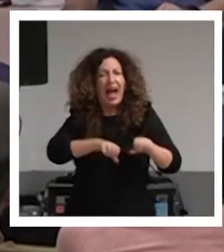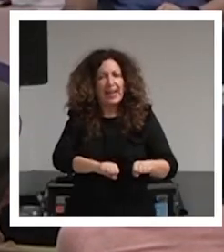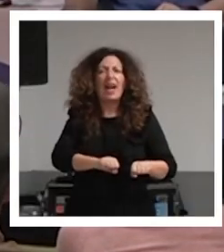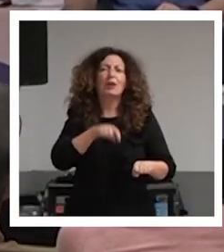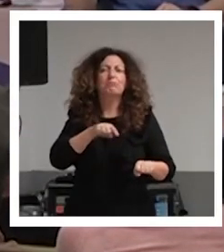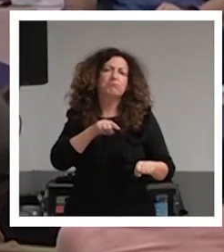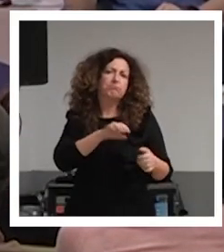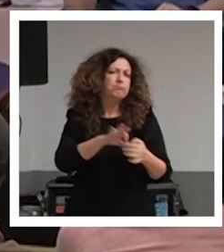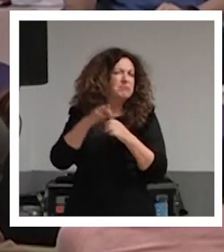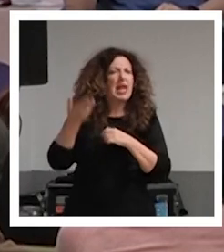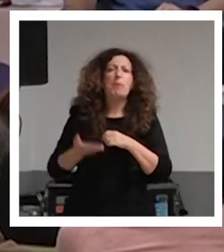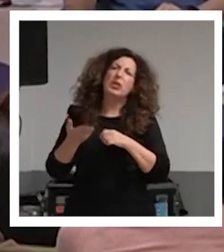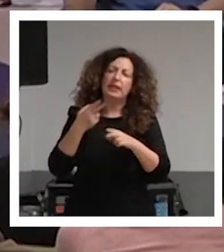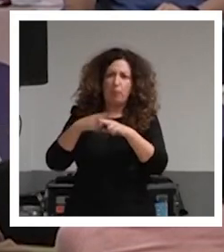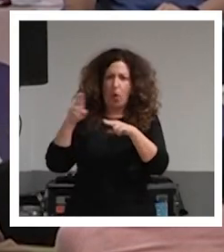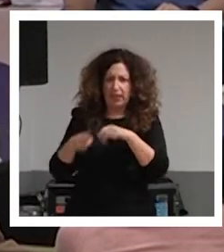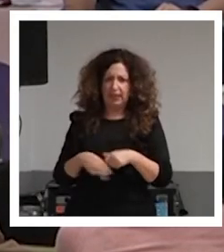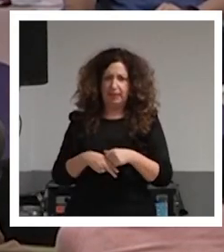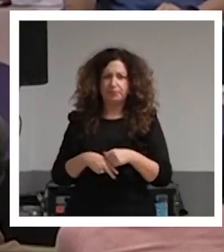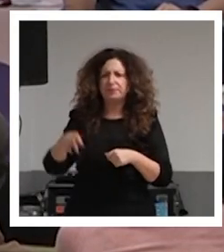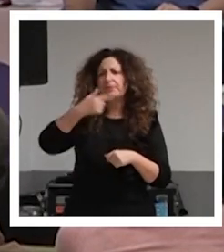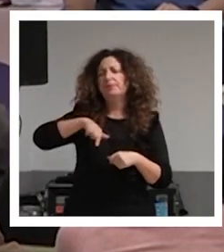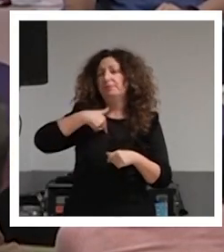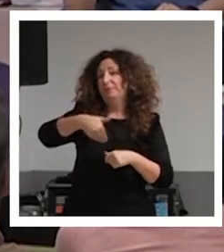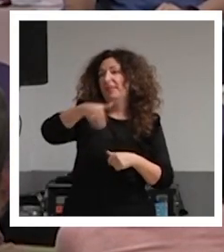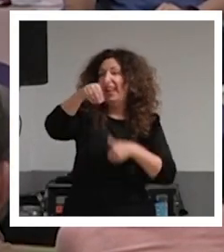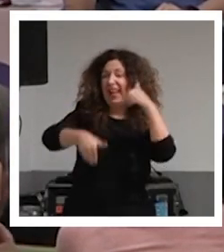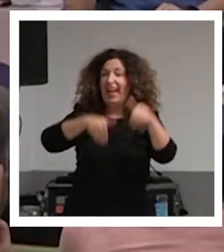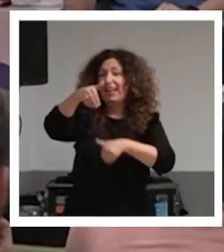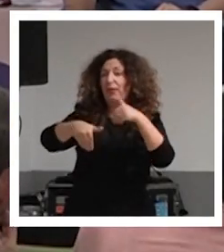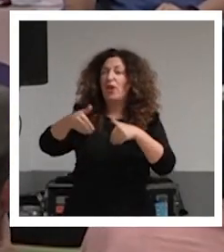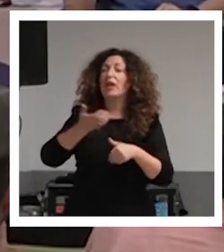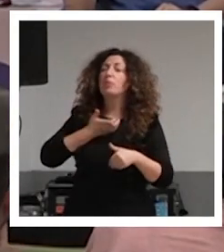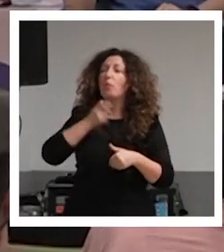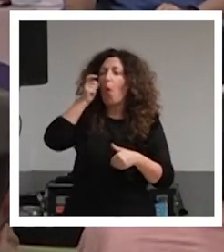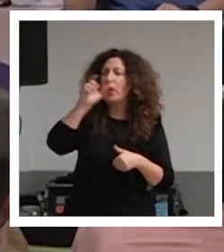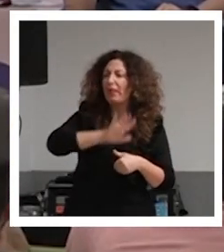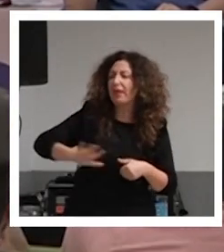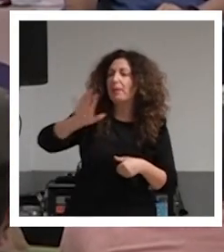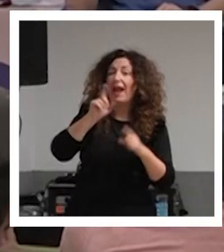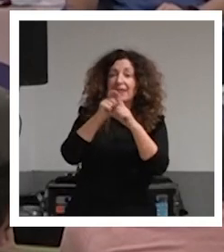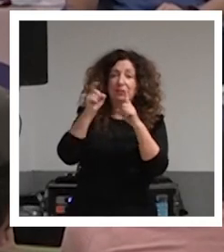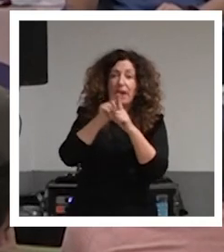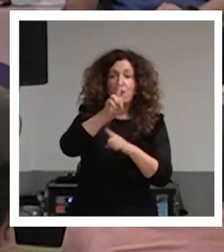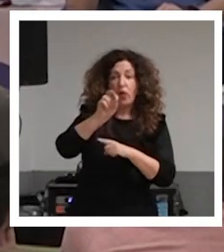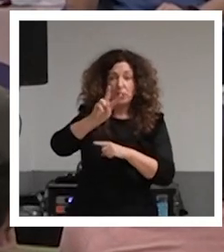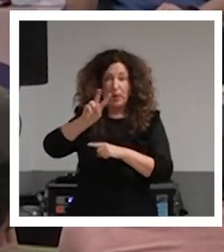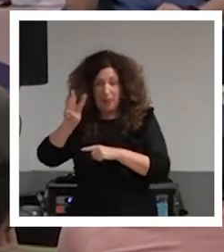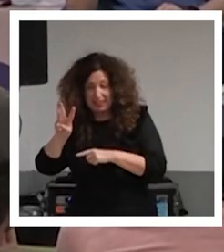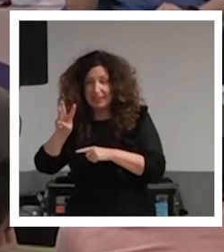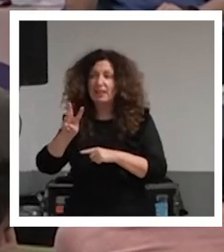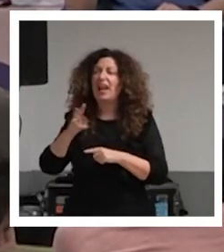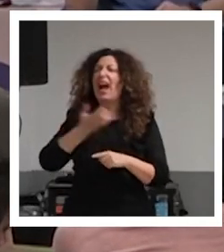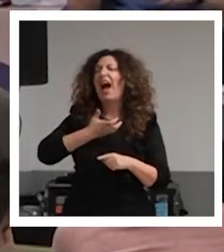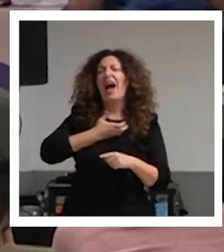política creo que además nos enfrentamos a unas elecciones municipales en mayo de 2023 donde los ayuntamientos es